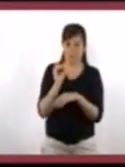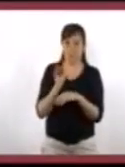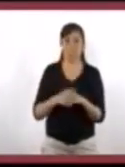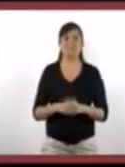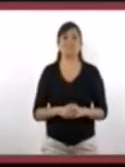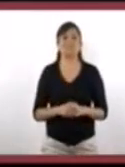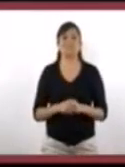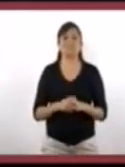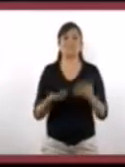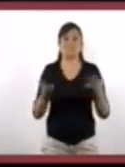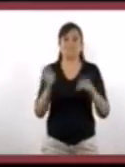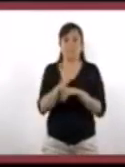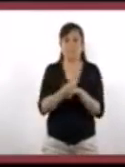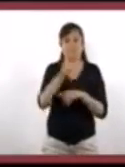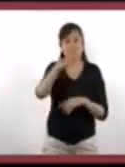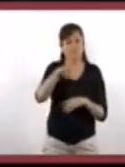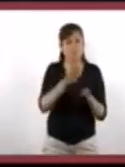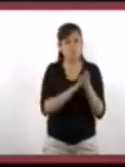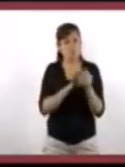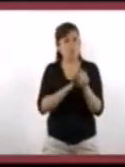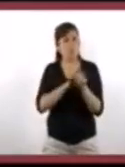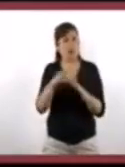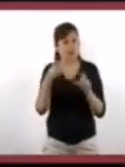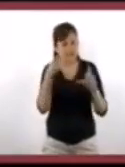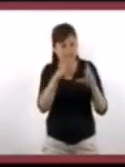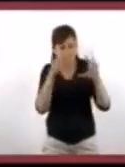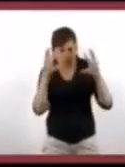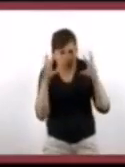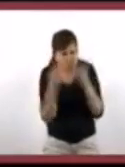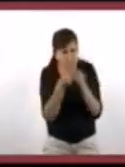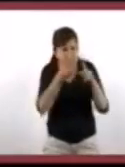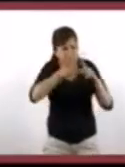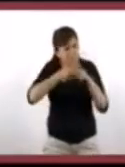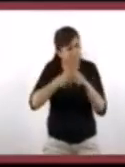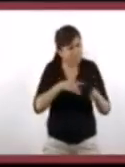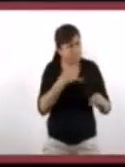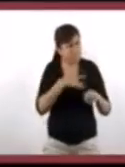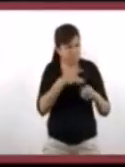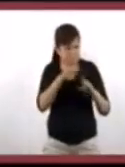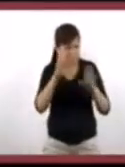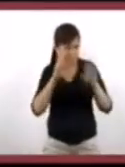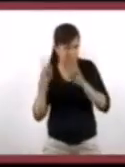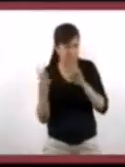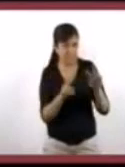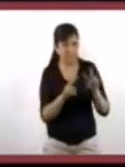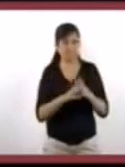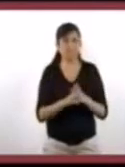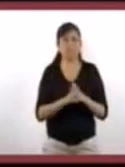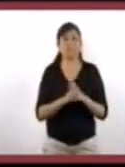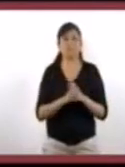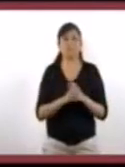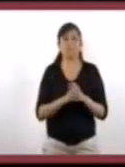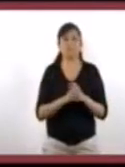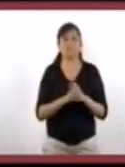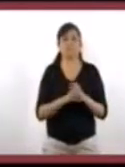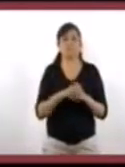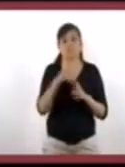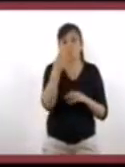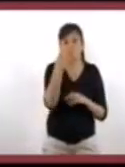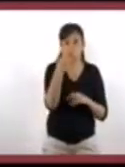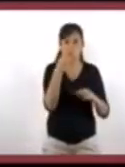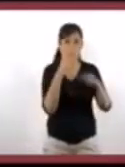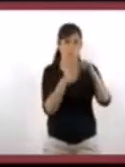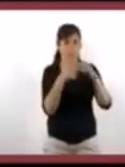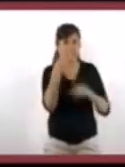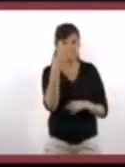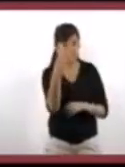tenemos. Entonces, ¿cuál es la media aritmética para este conjunto de datos? Calculémosla. Esta va a ser igual a